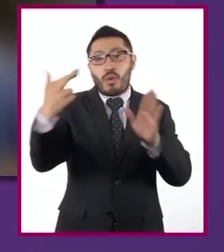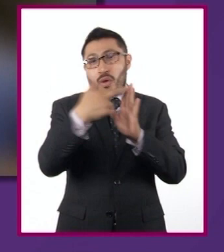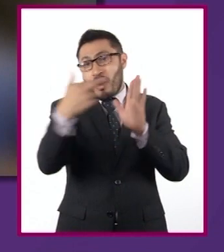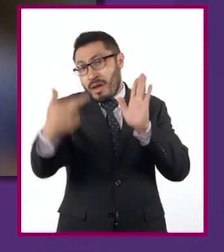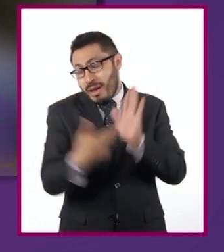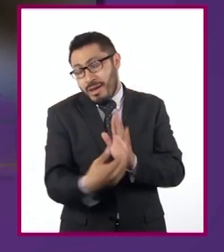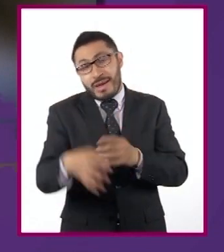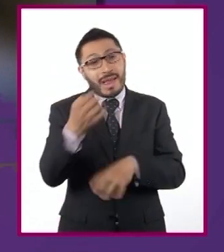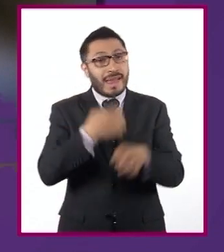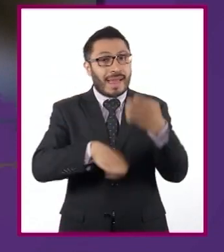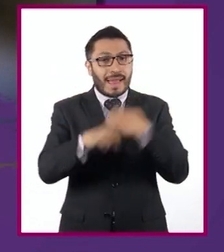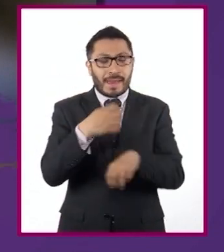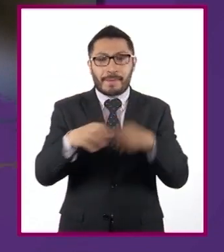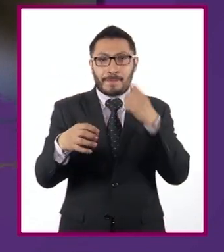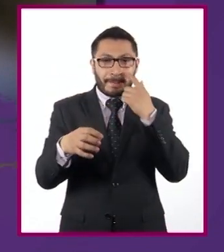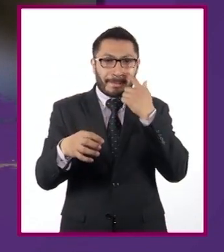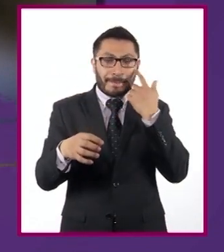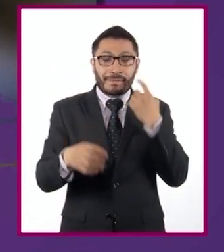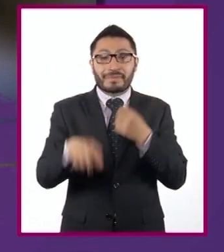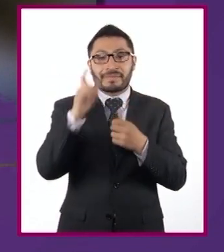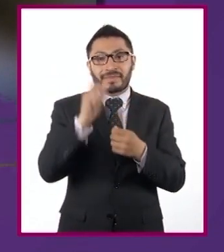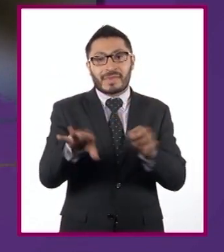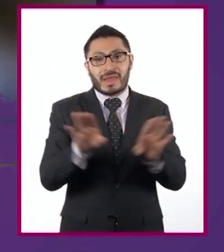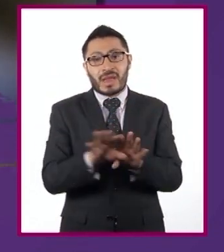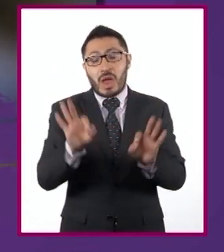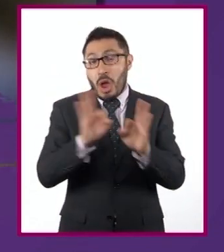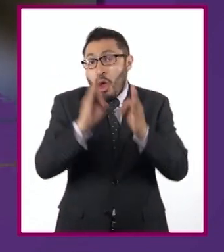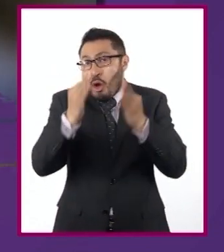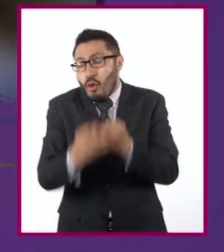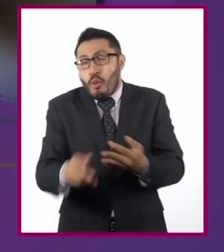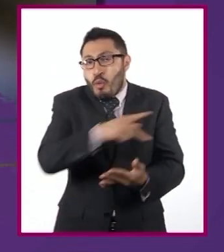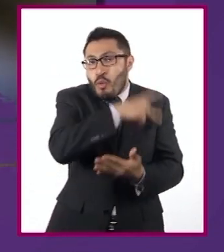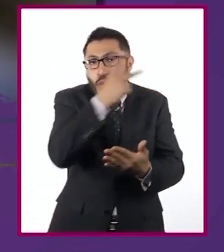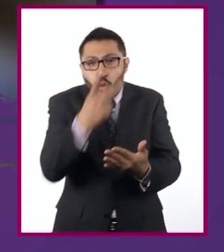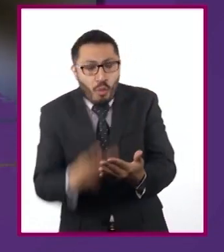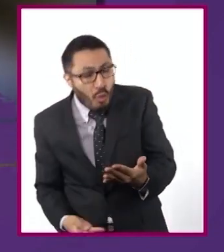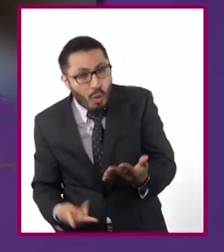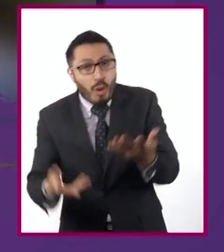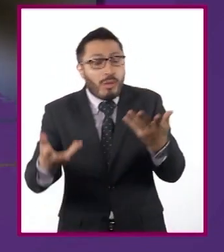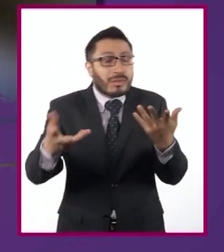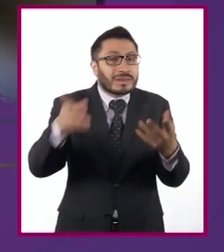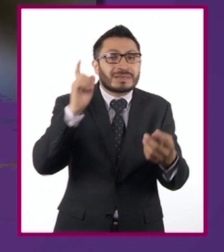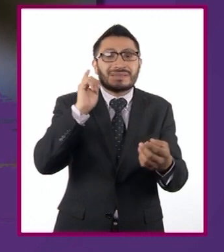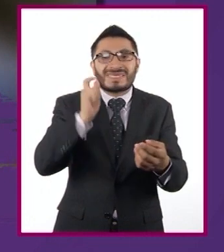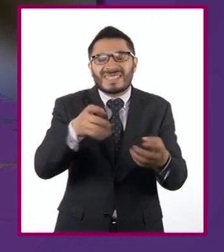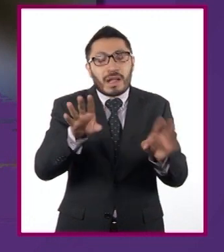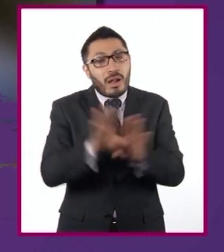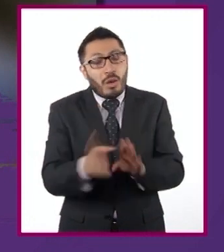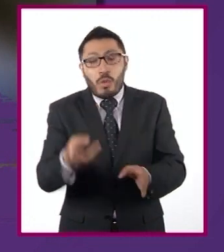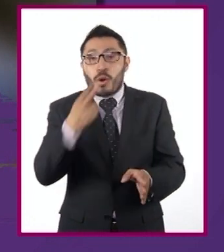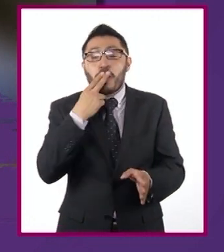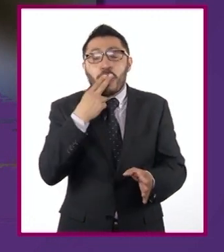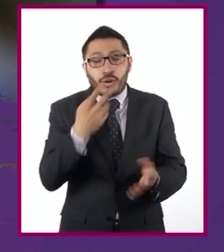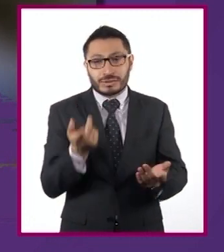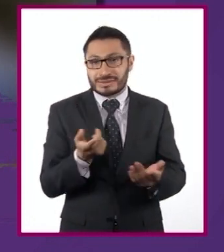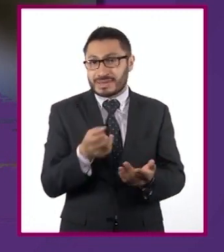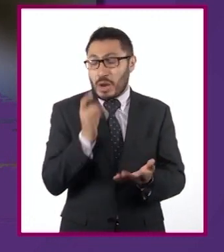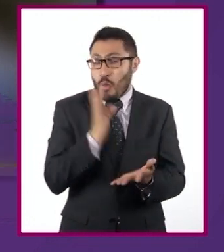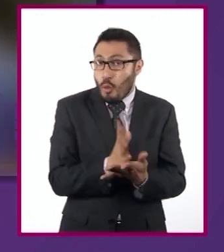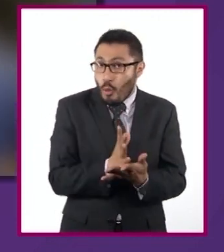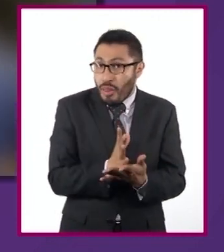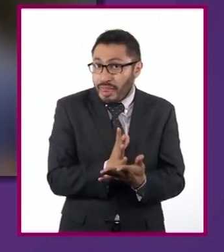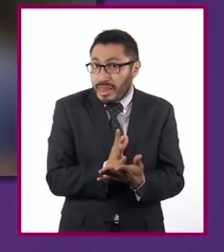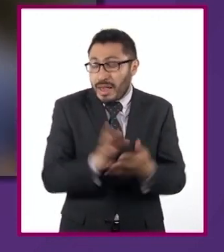de la marca. Es decir, si la estrategia y planeación indican que se deben utilizar